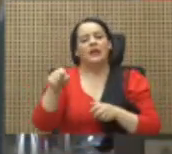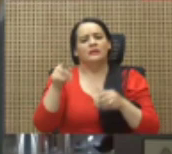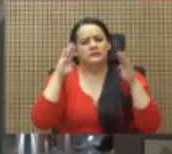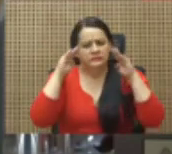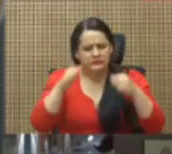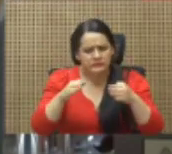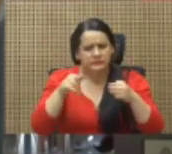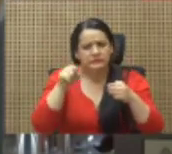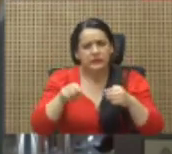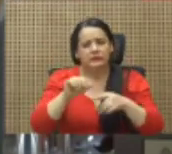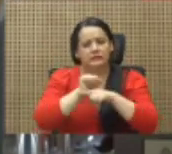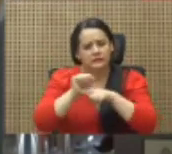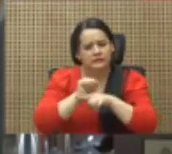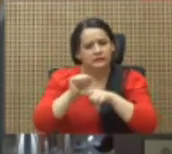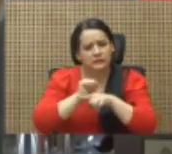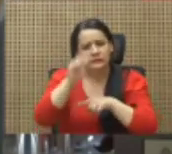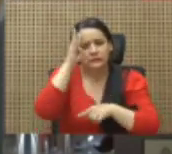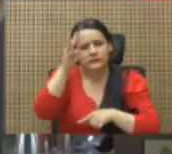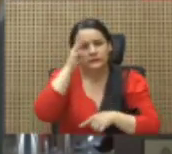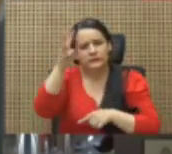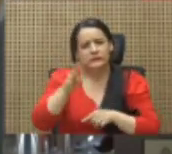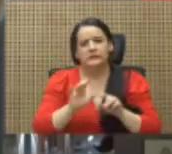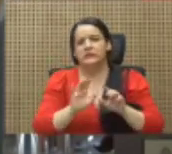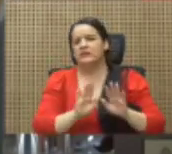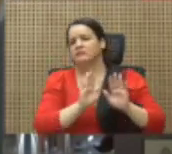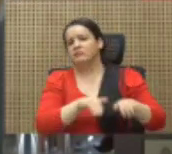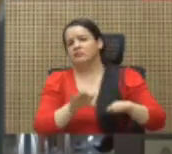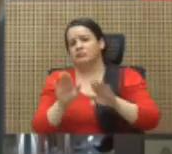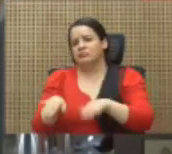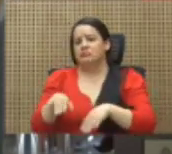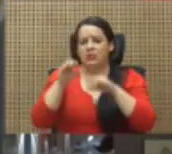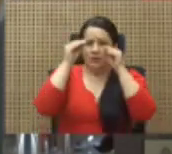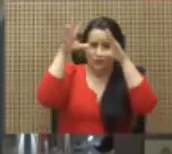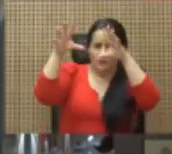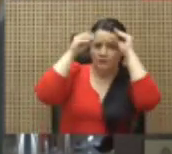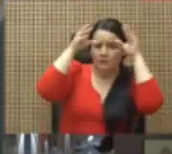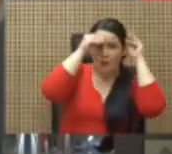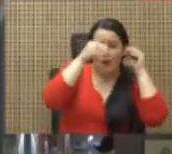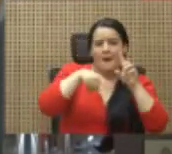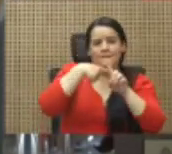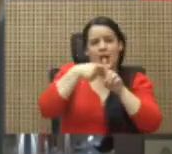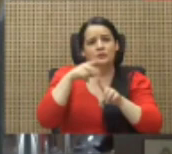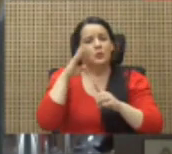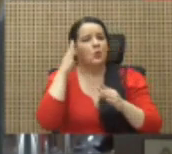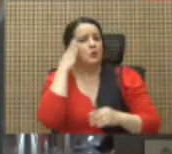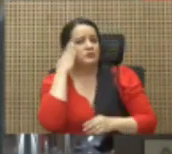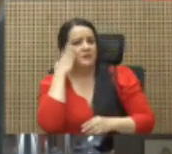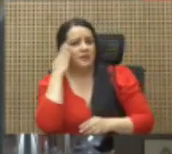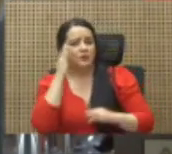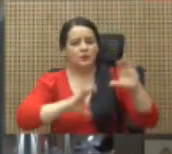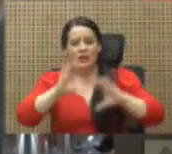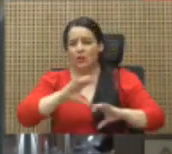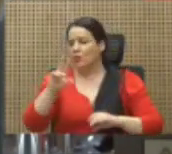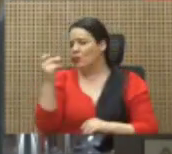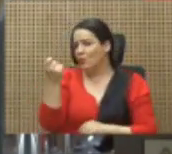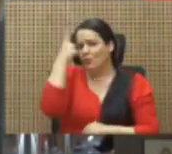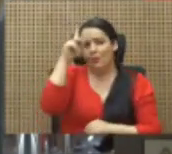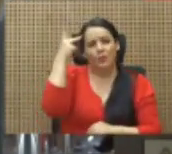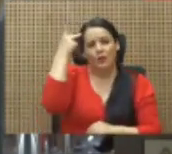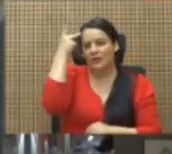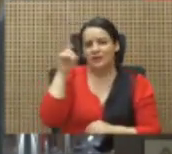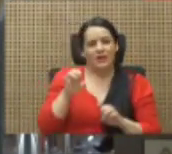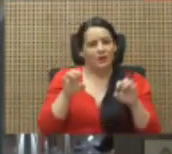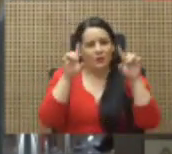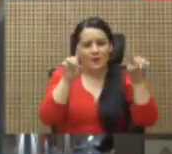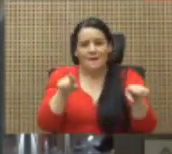en práctica improvisaciones y desprecia la información y el conocimiento científico, que no entiende de políticas educativas